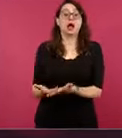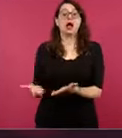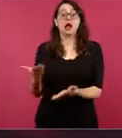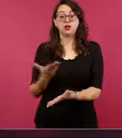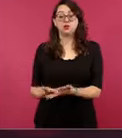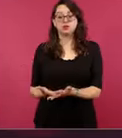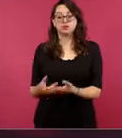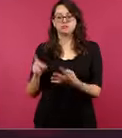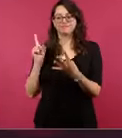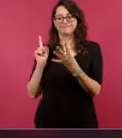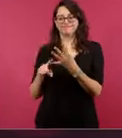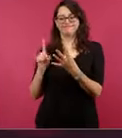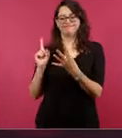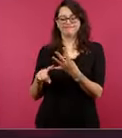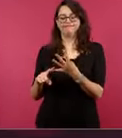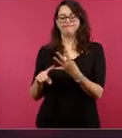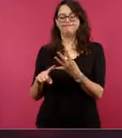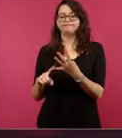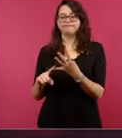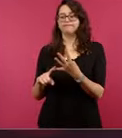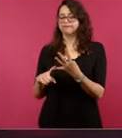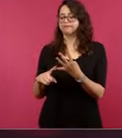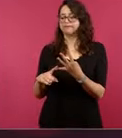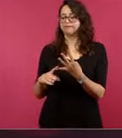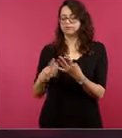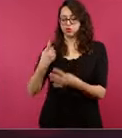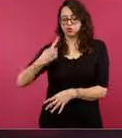participación de la gente,